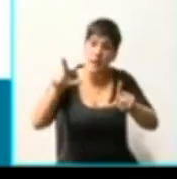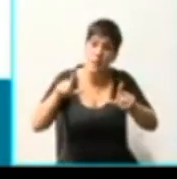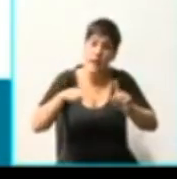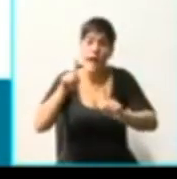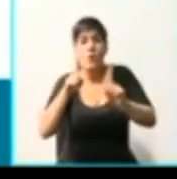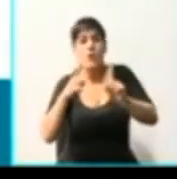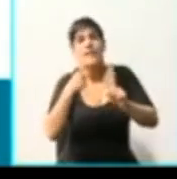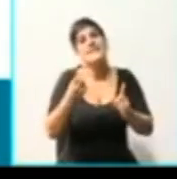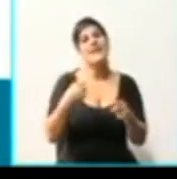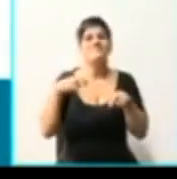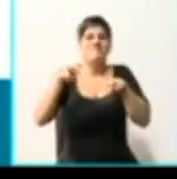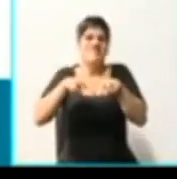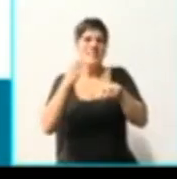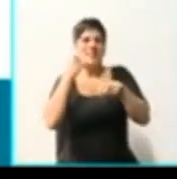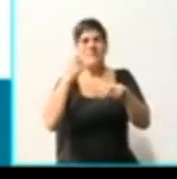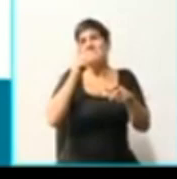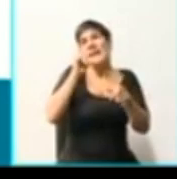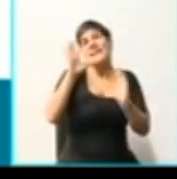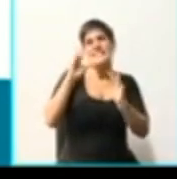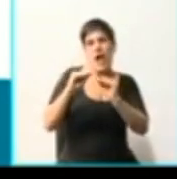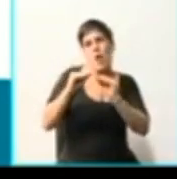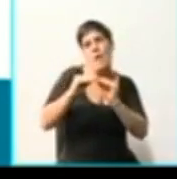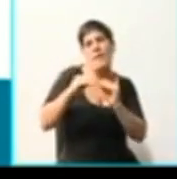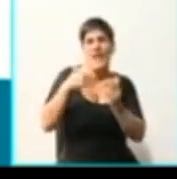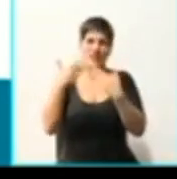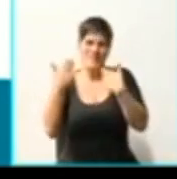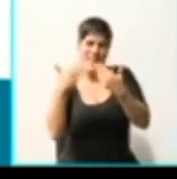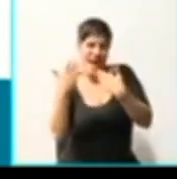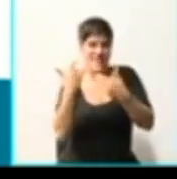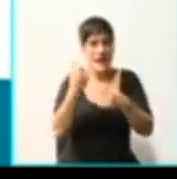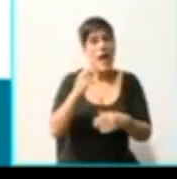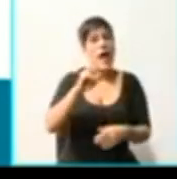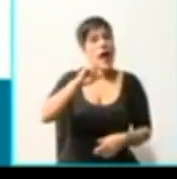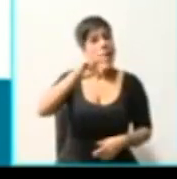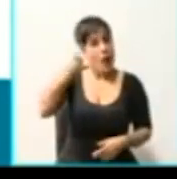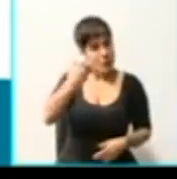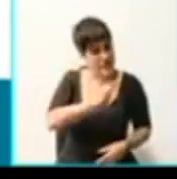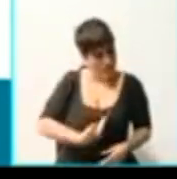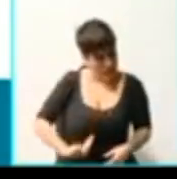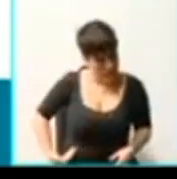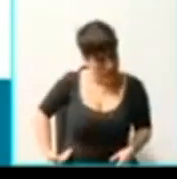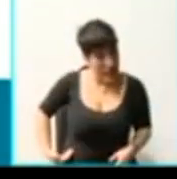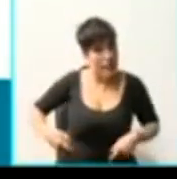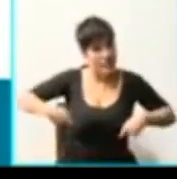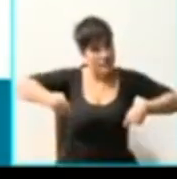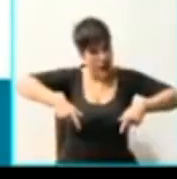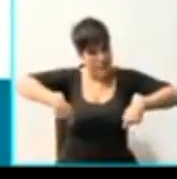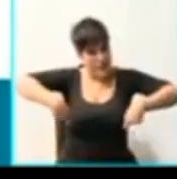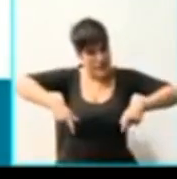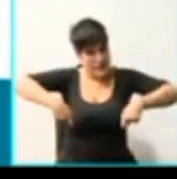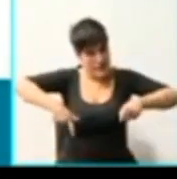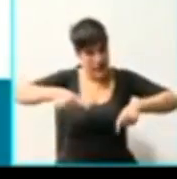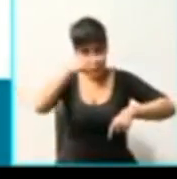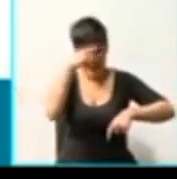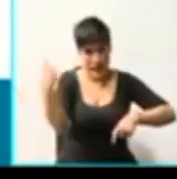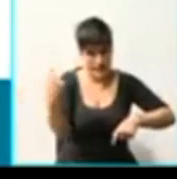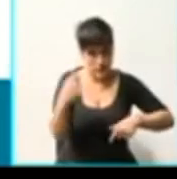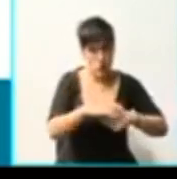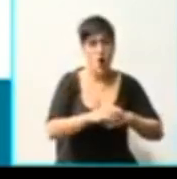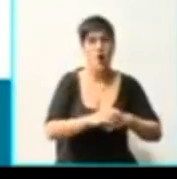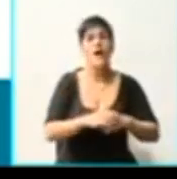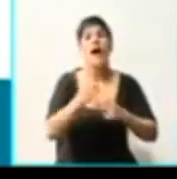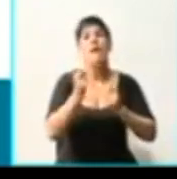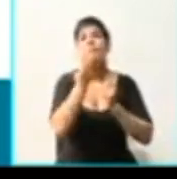se sienten amigos, charlando entre amigas, la vicepresidenta de la Nación, la hoy vicepresidenta de la Nación, Gabriela Michetti,